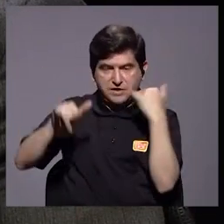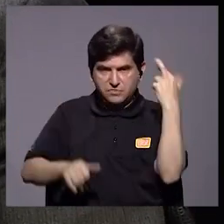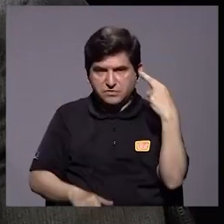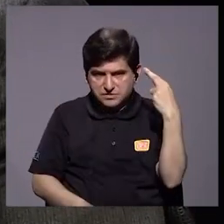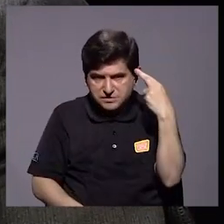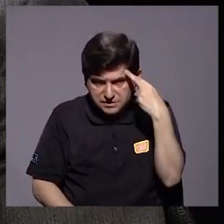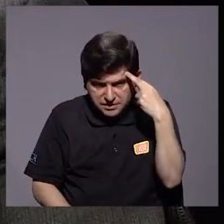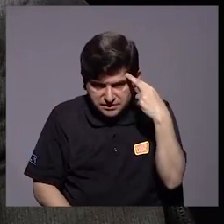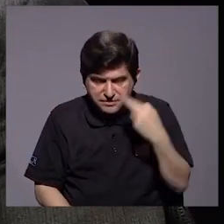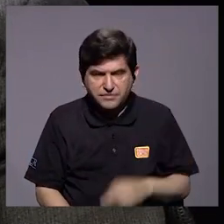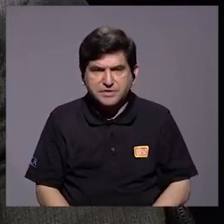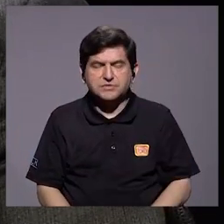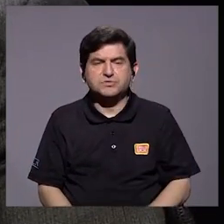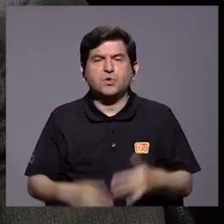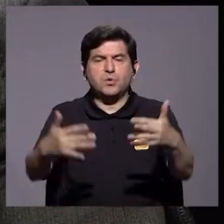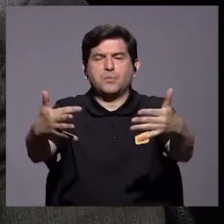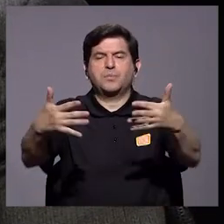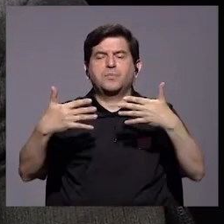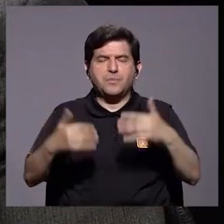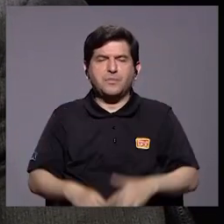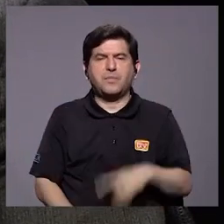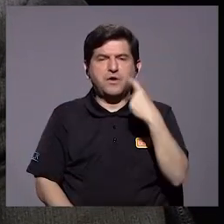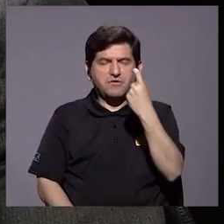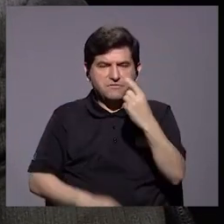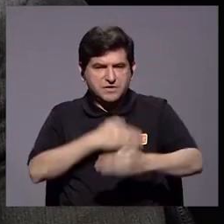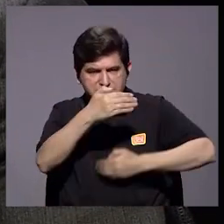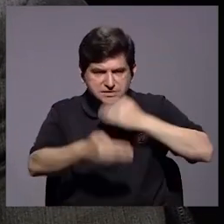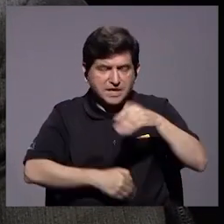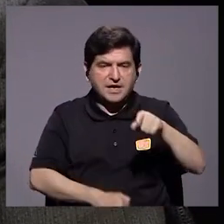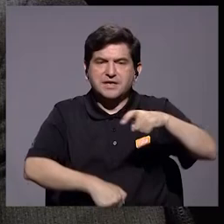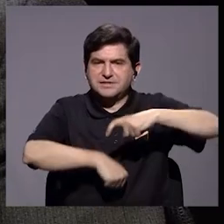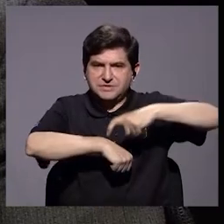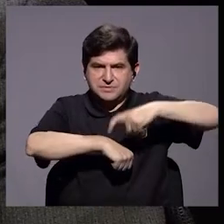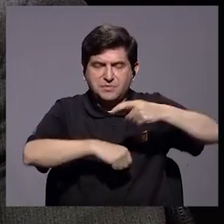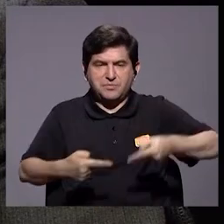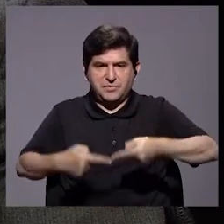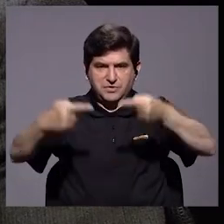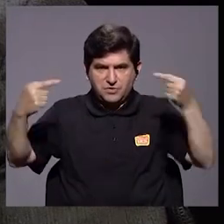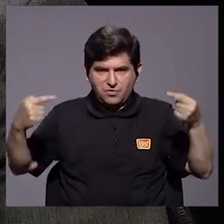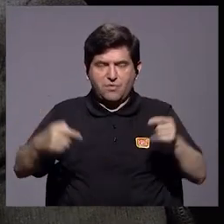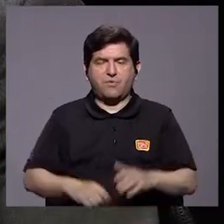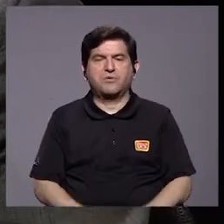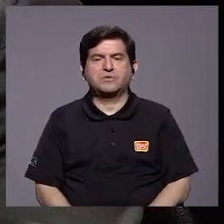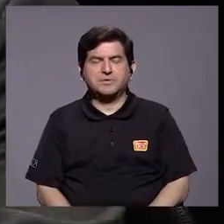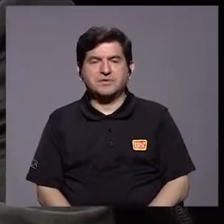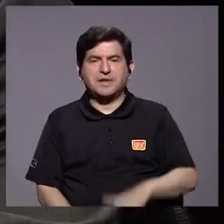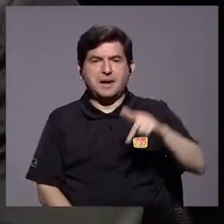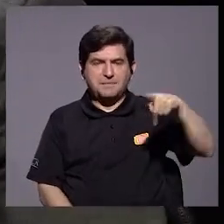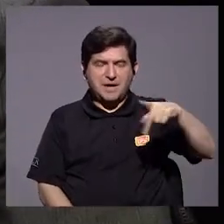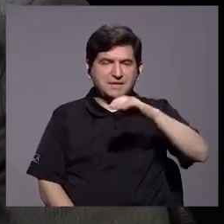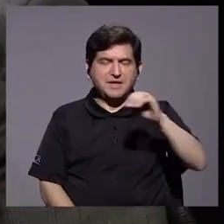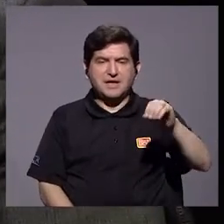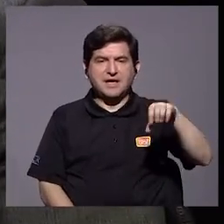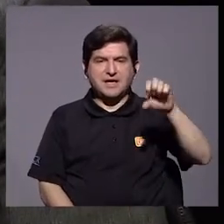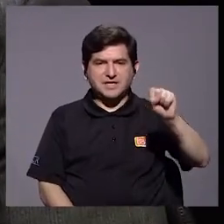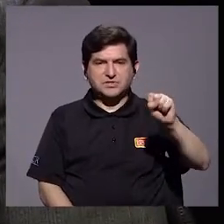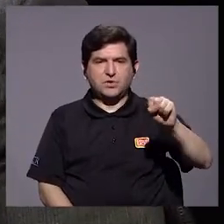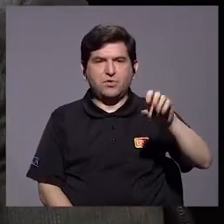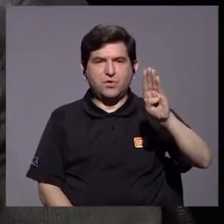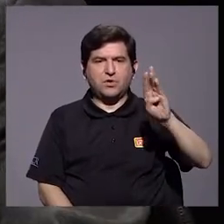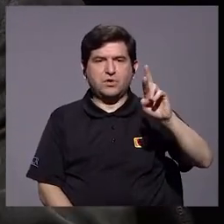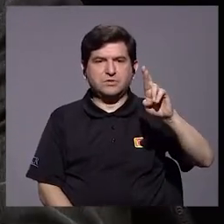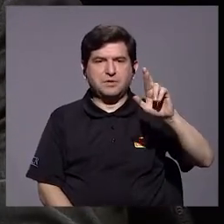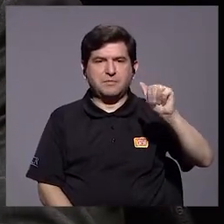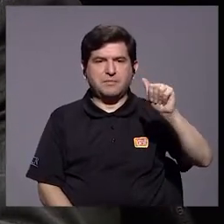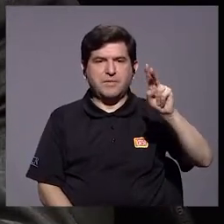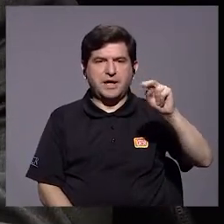hace por el expediente que la fiscalía estaba tramitando en aquel momento contra haití y scott brannon